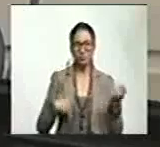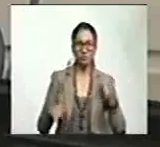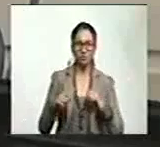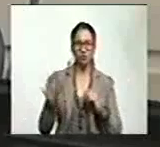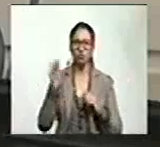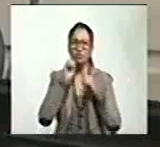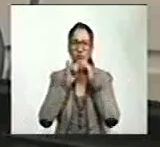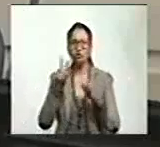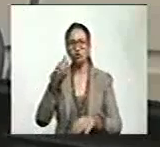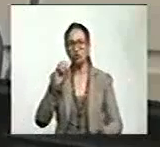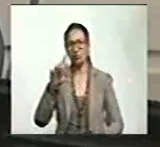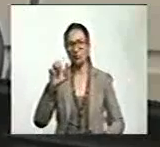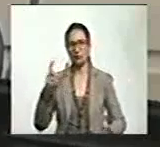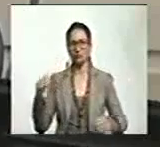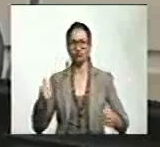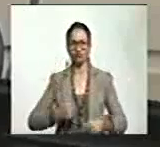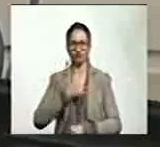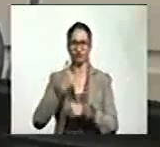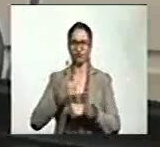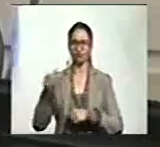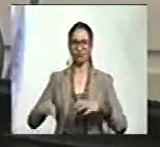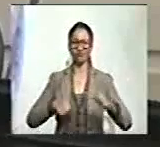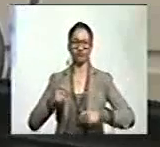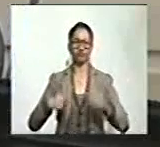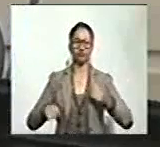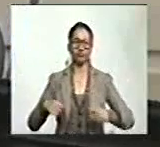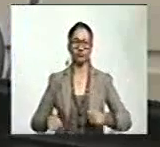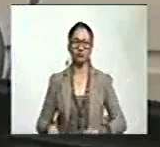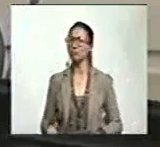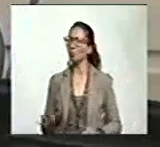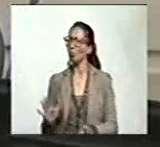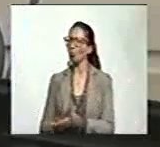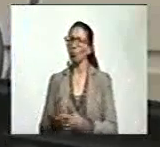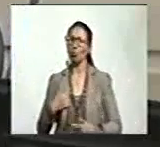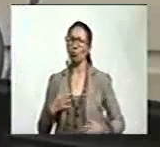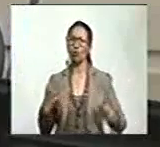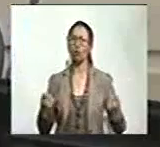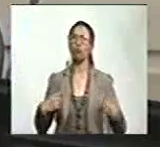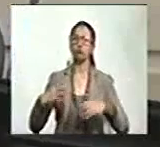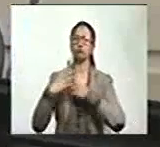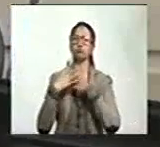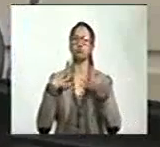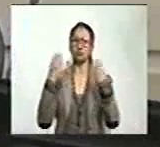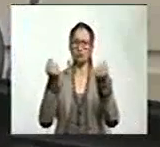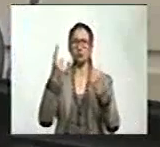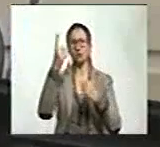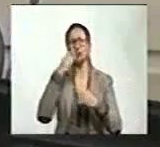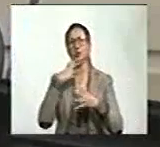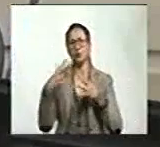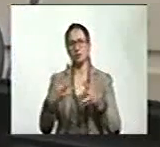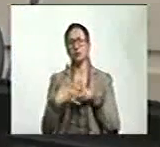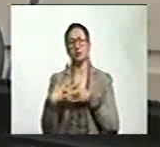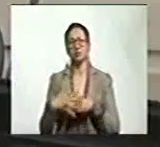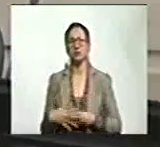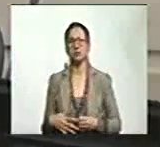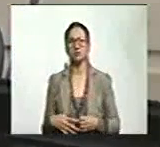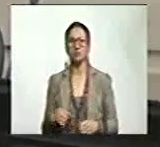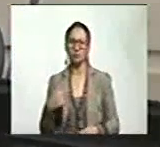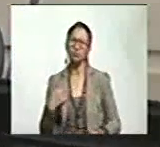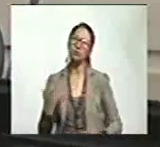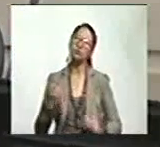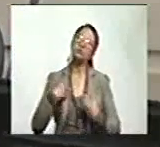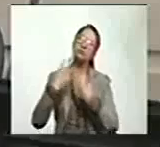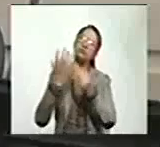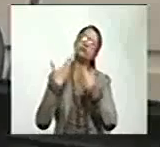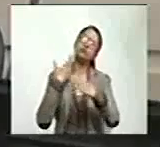Los Soles y dispuesto a entregarse a los Estados Unidos él hizo la petición para ir a los Estados